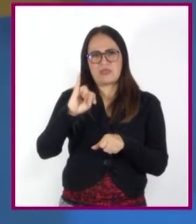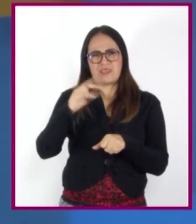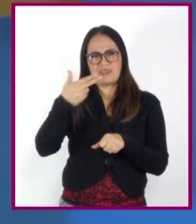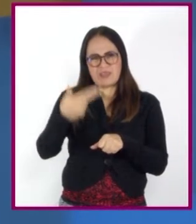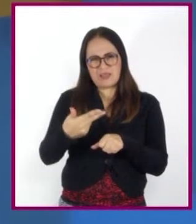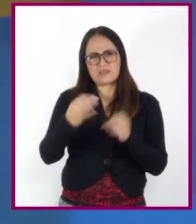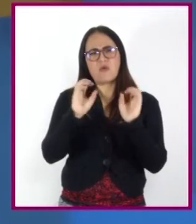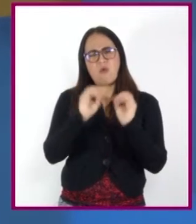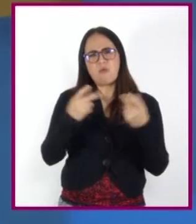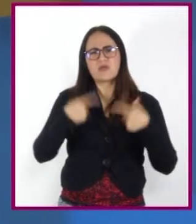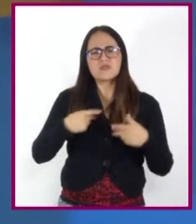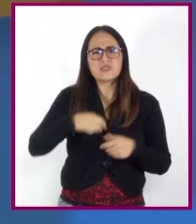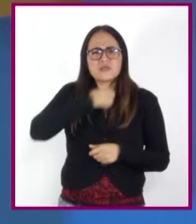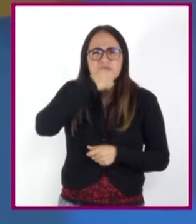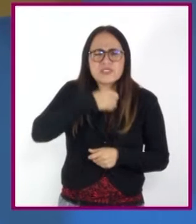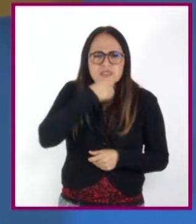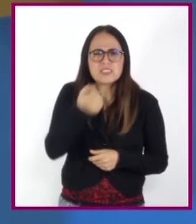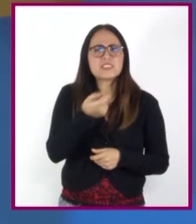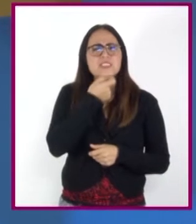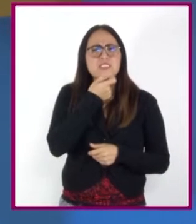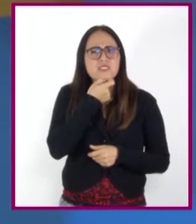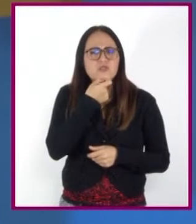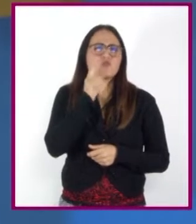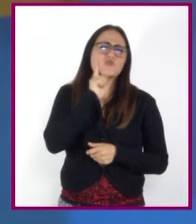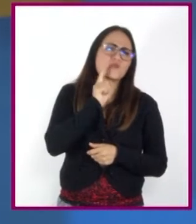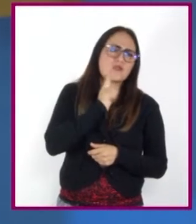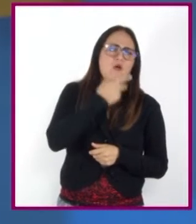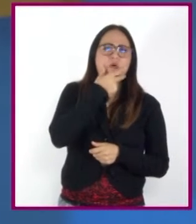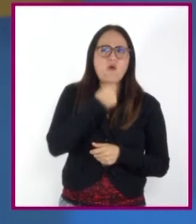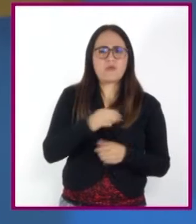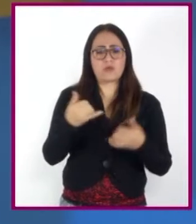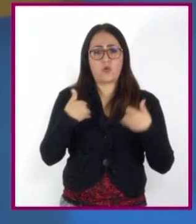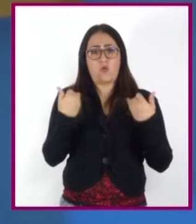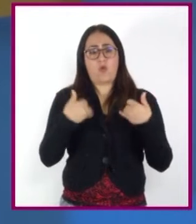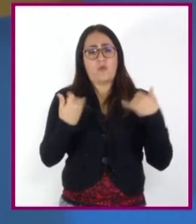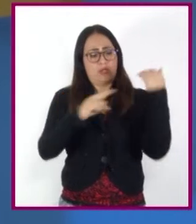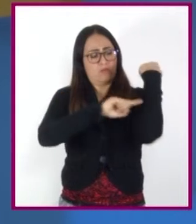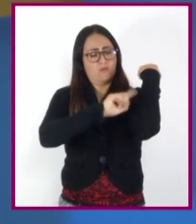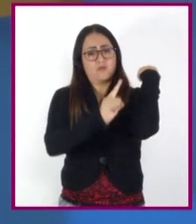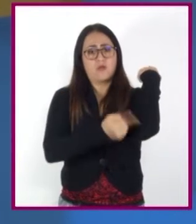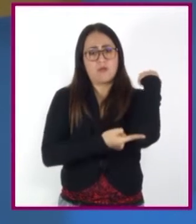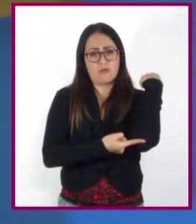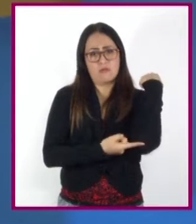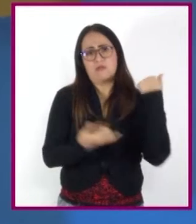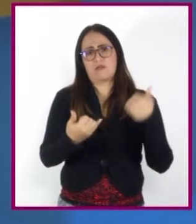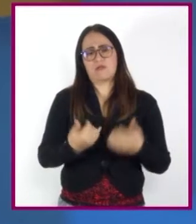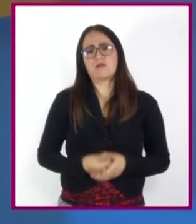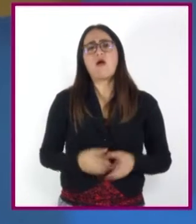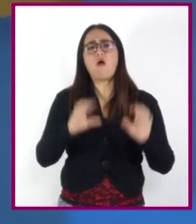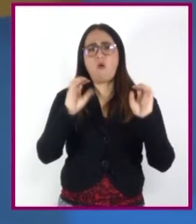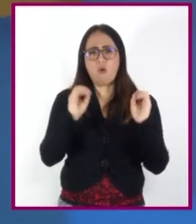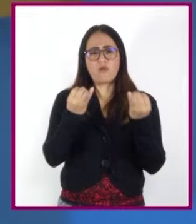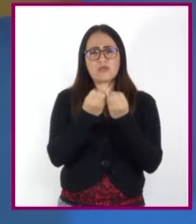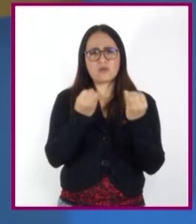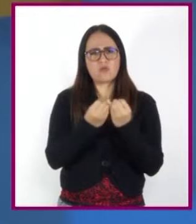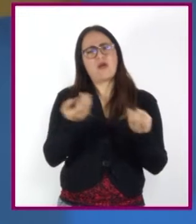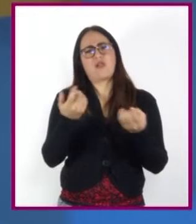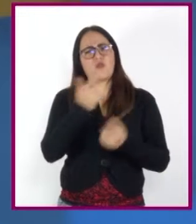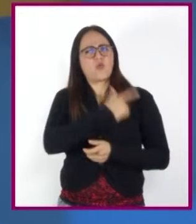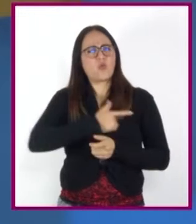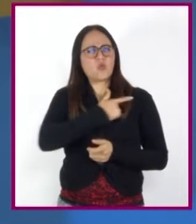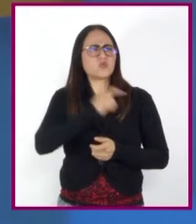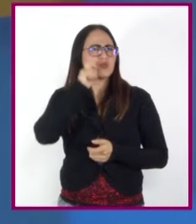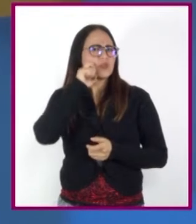niñas y los niños, las mujeres madres adolescentes o aquellas personas con orientaciones sexuales